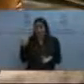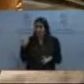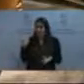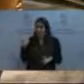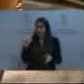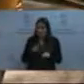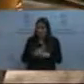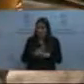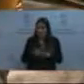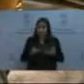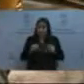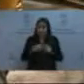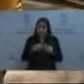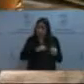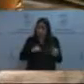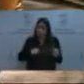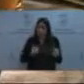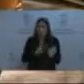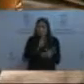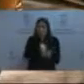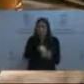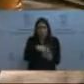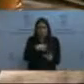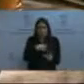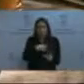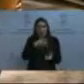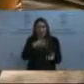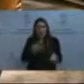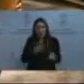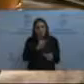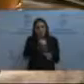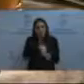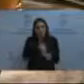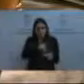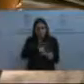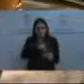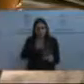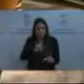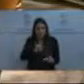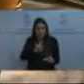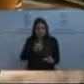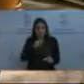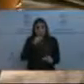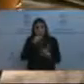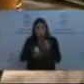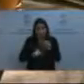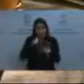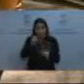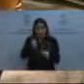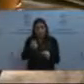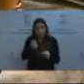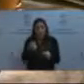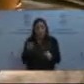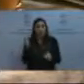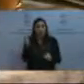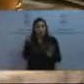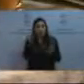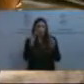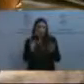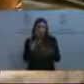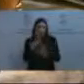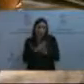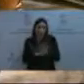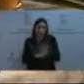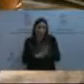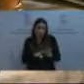a este colectivo. Naturalmente, para el próximo ejercicio, además de implementar aquellas disposiciones y medidas